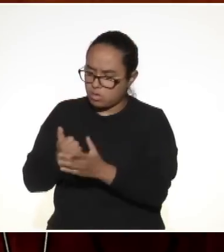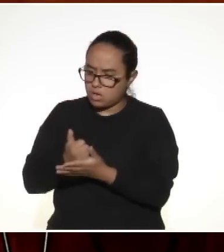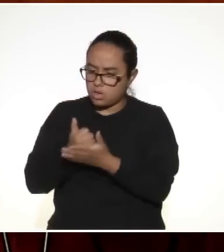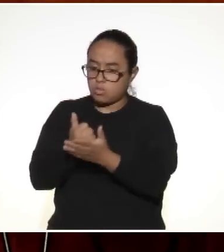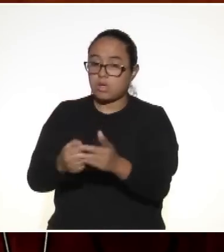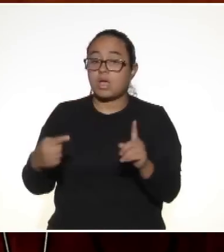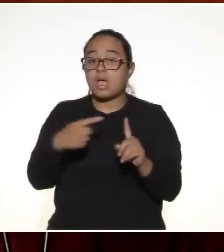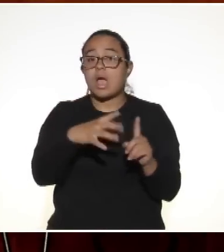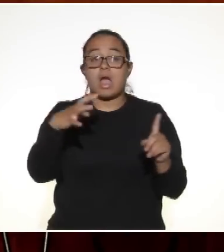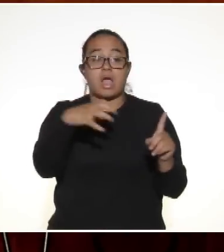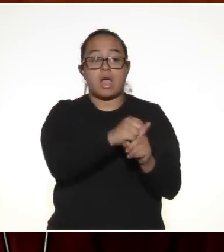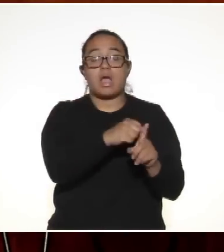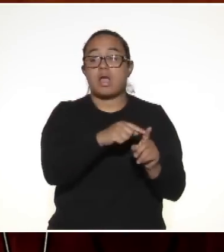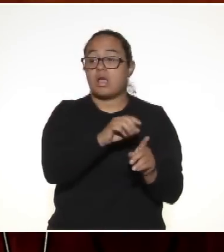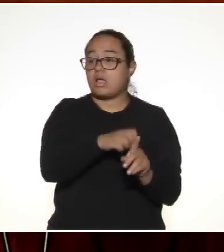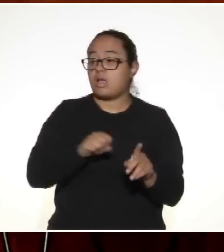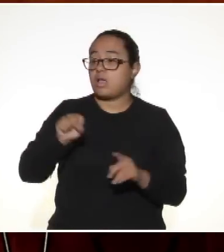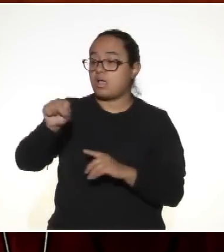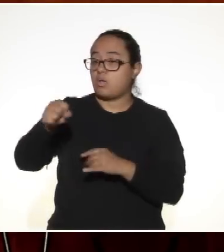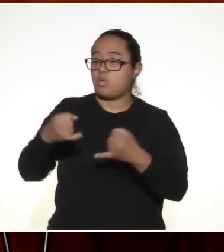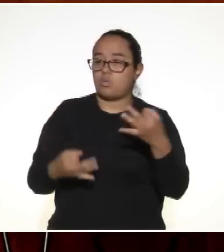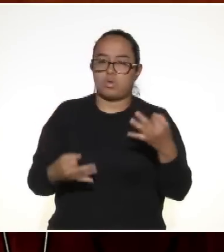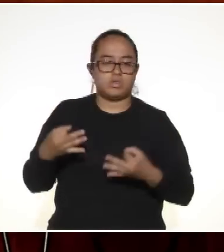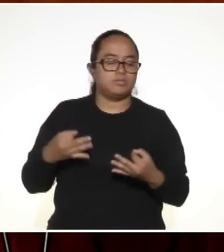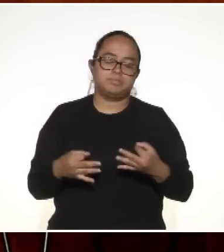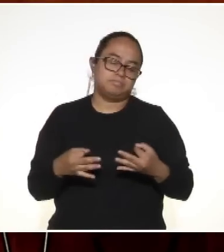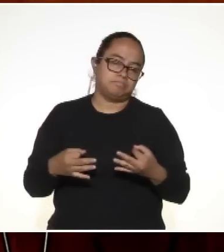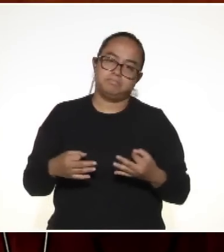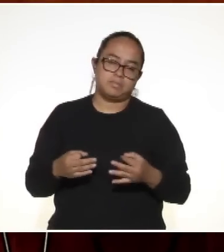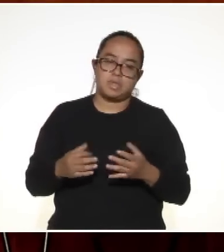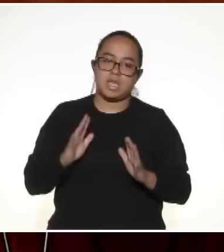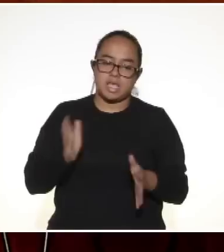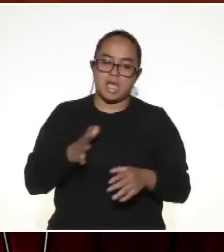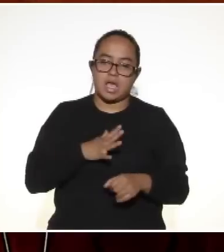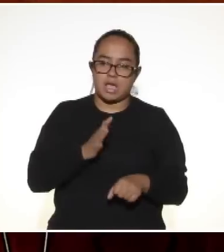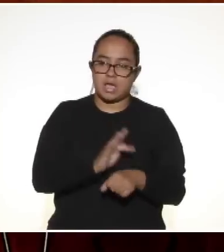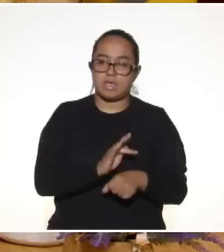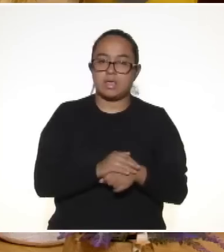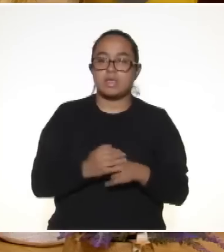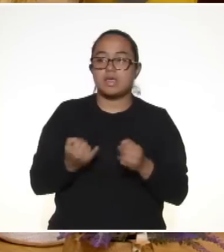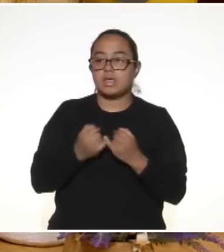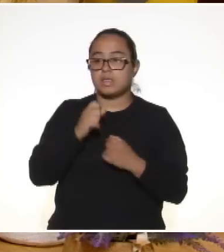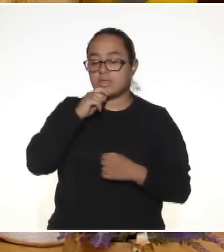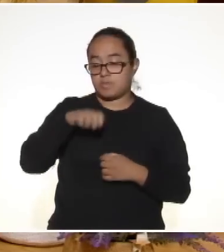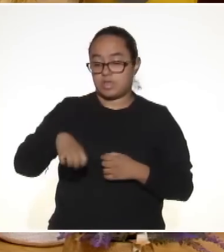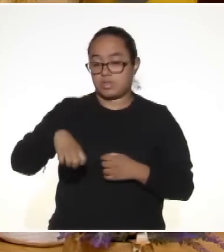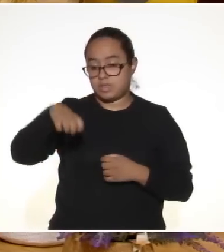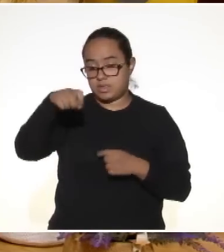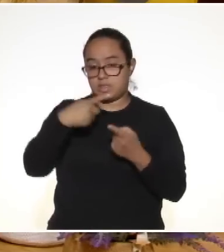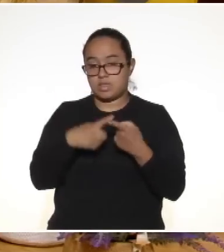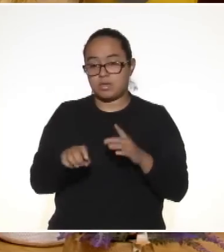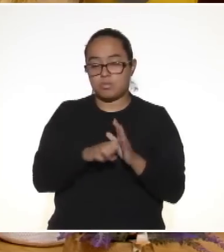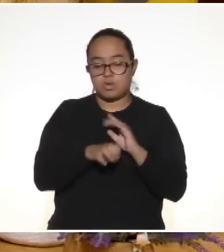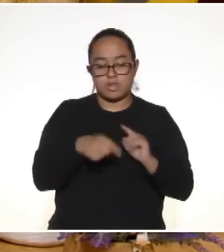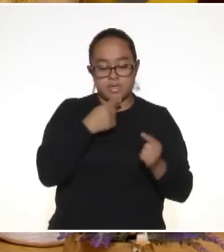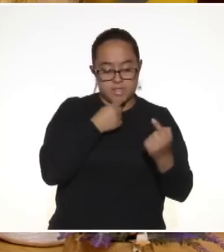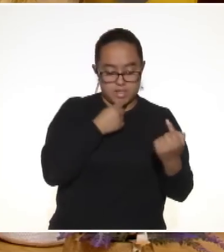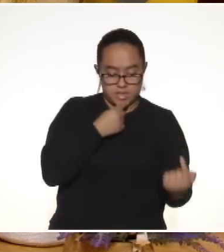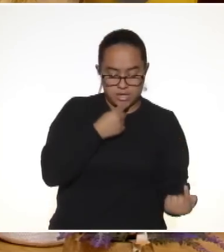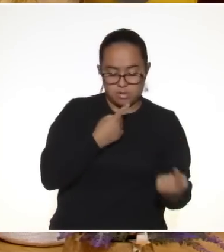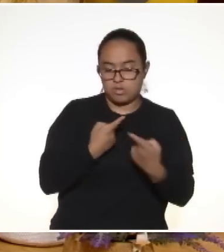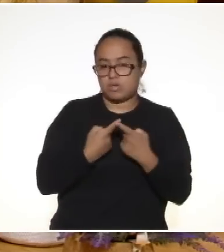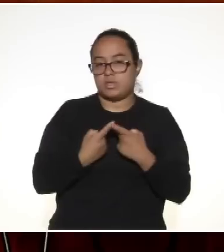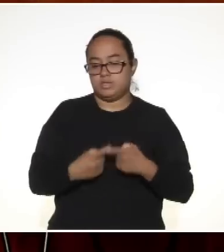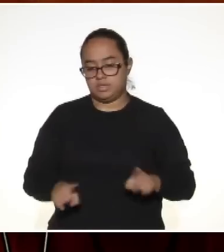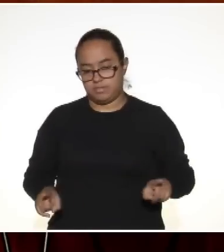ser sujeto a ningún tipo de juicio, ¿eh? Por favor, lo que sí, y por favor, tomar en cuenta que lo del adulto es distinto, por ejemplo, con el paciente pediátrico en la reanimación, ¿no?